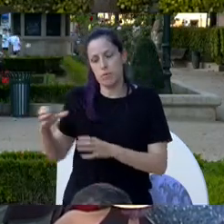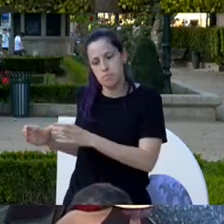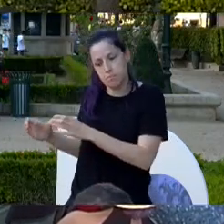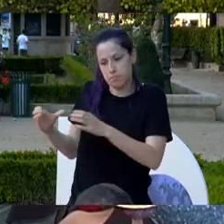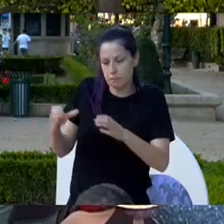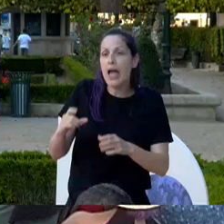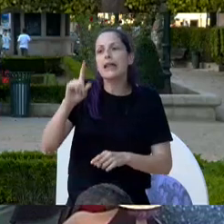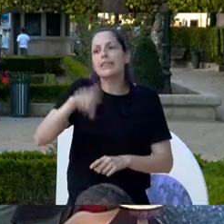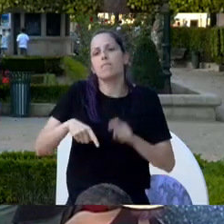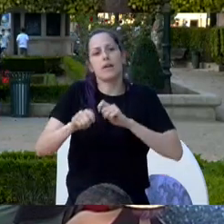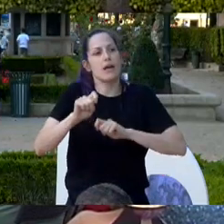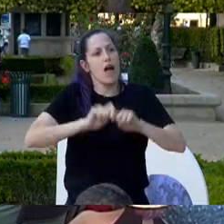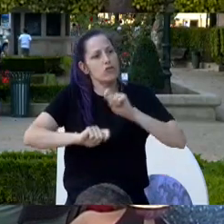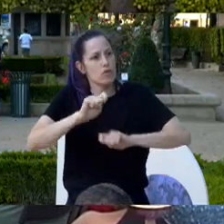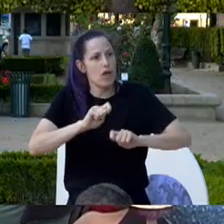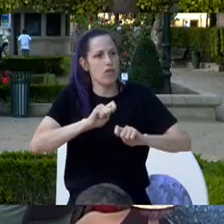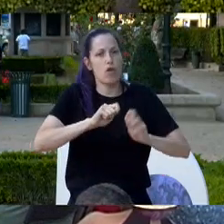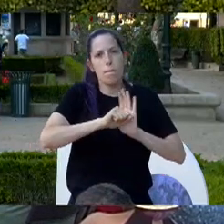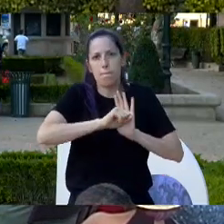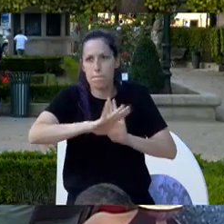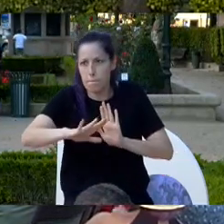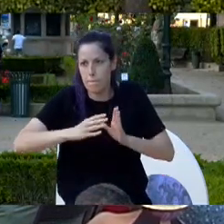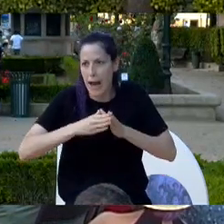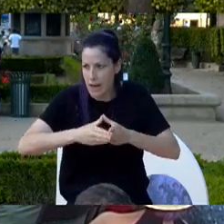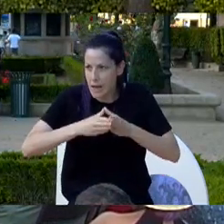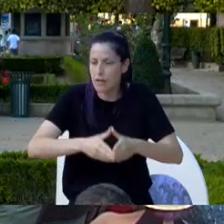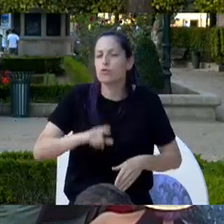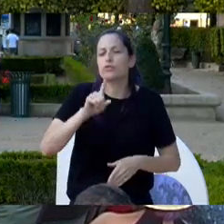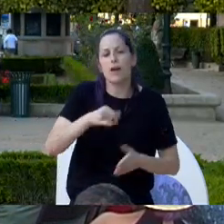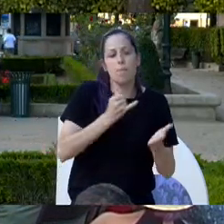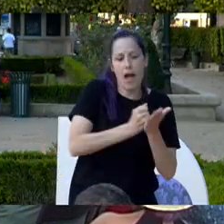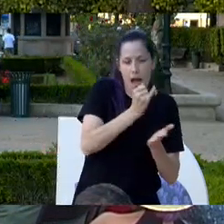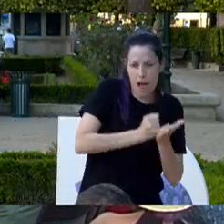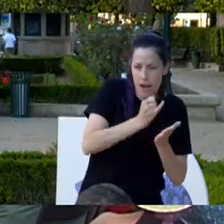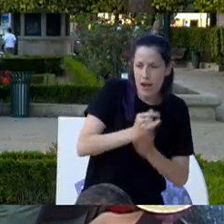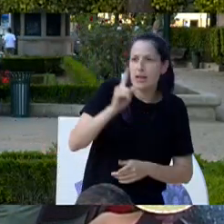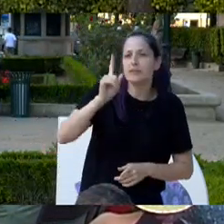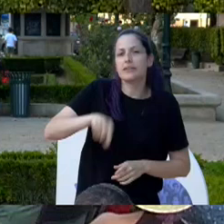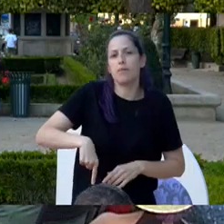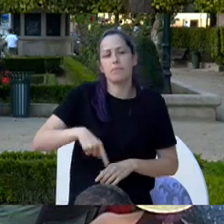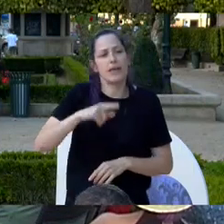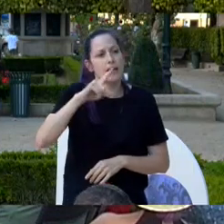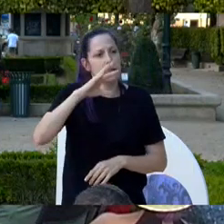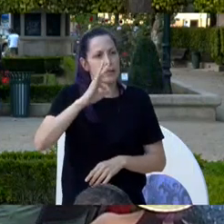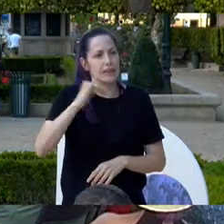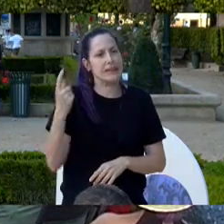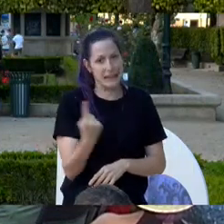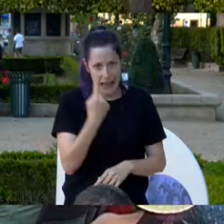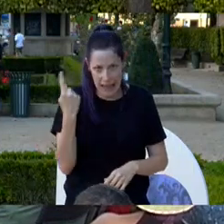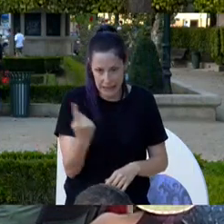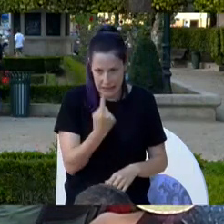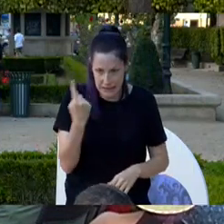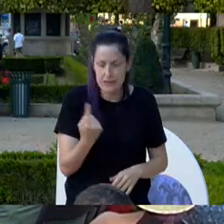de mariñeiros, las asociaciones de agrarias y el directorio de Teis, porque Lavadores formaba parte